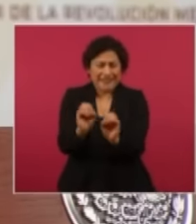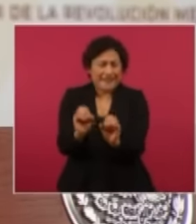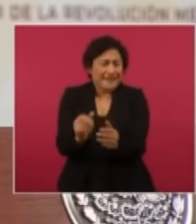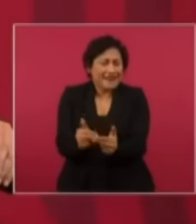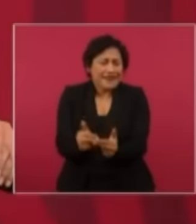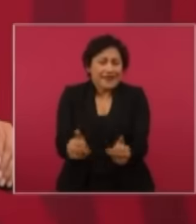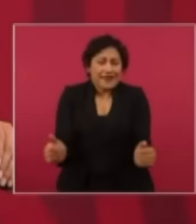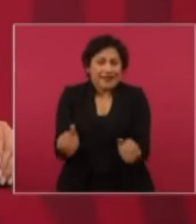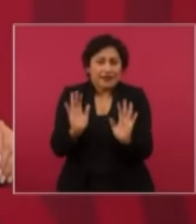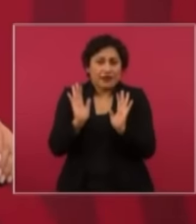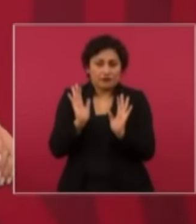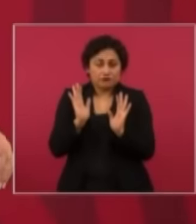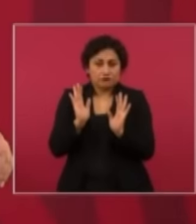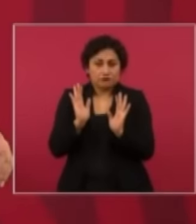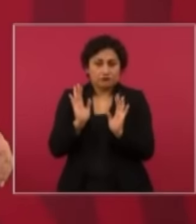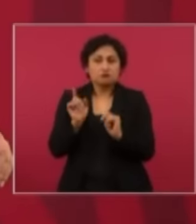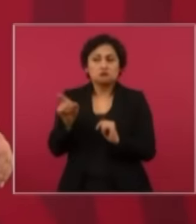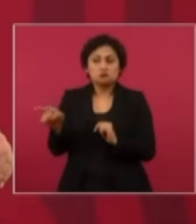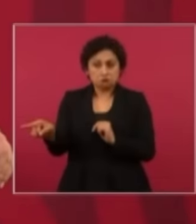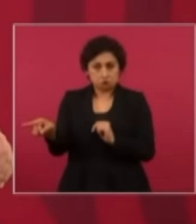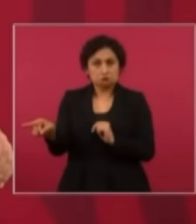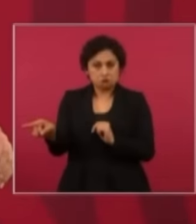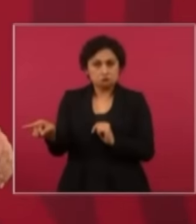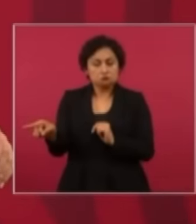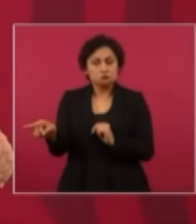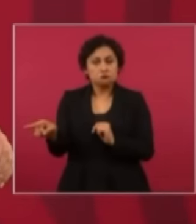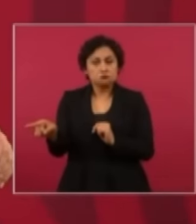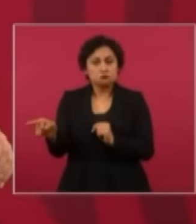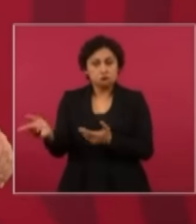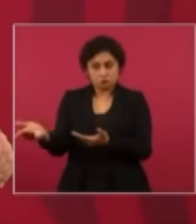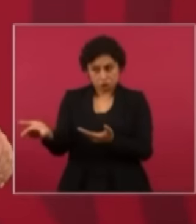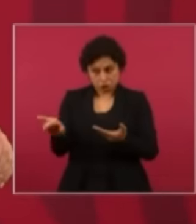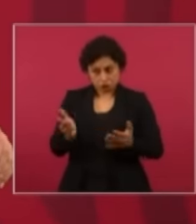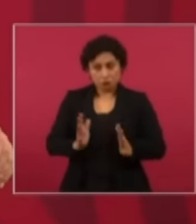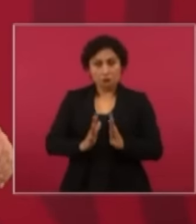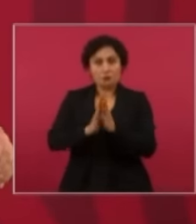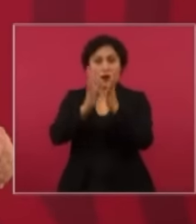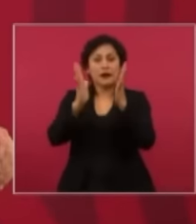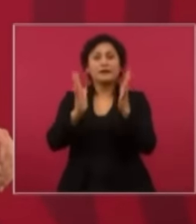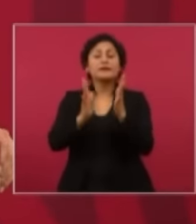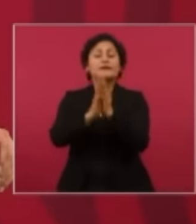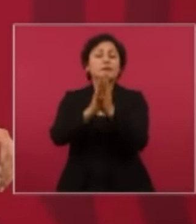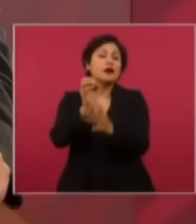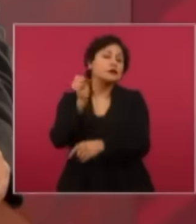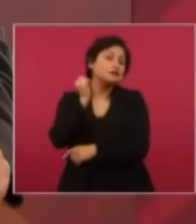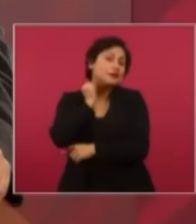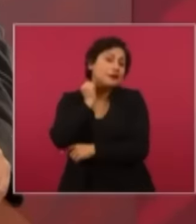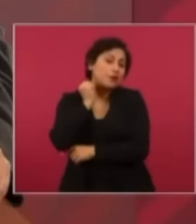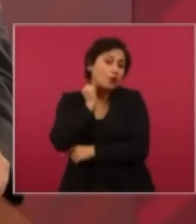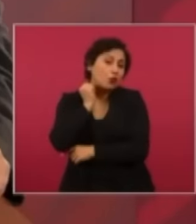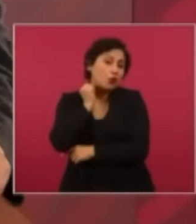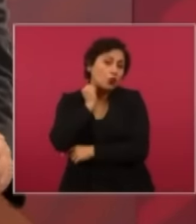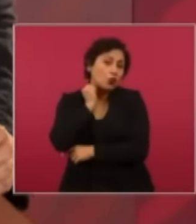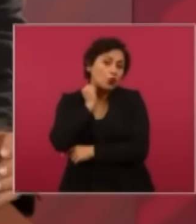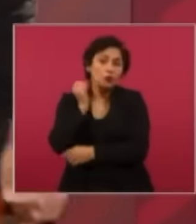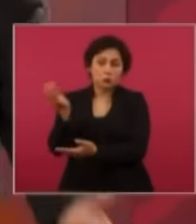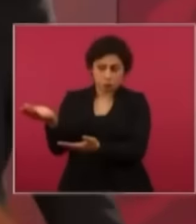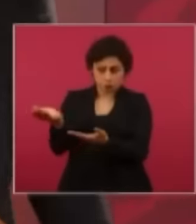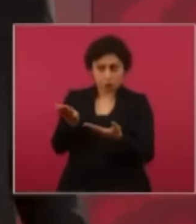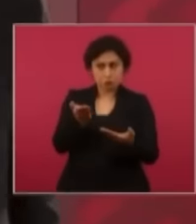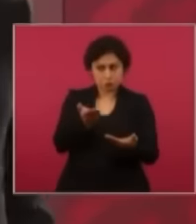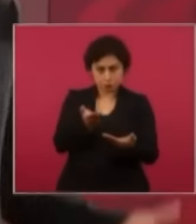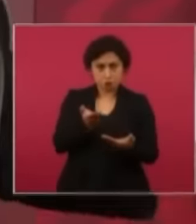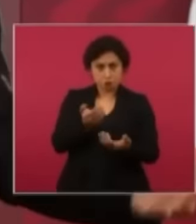se le dio la posibilidad de participar como senador para candidatos senador y luego